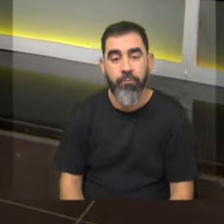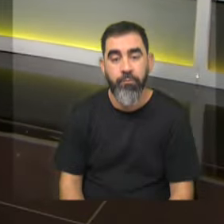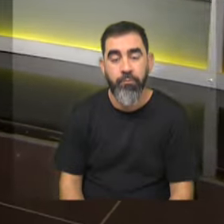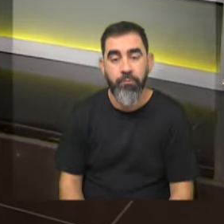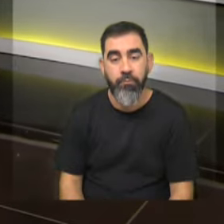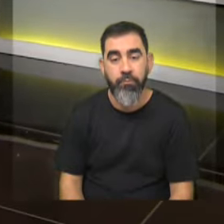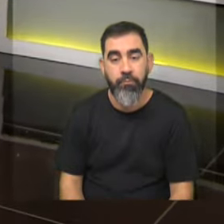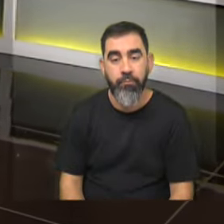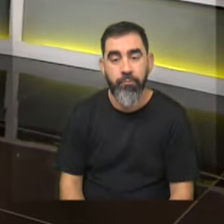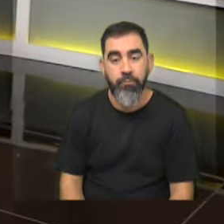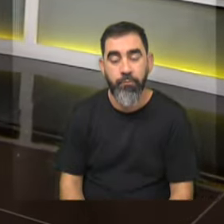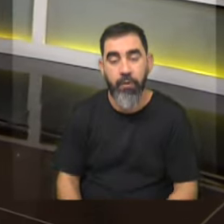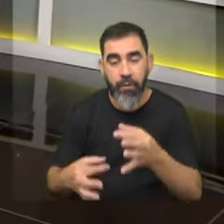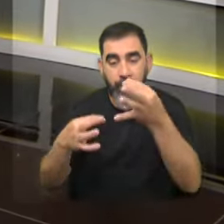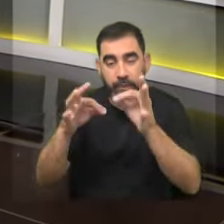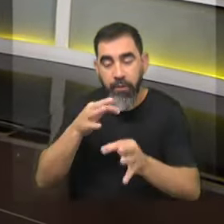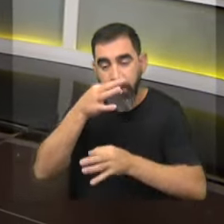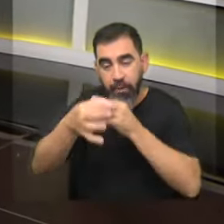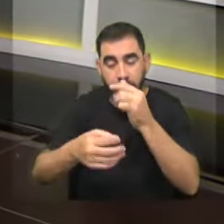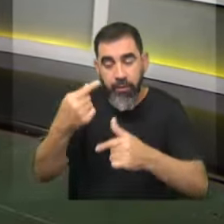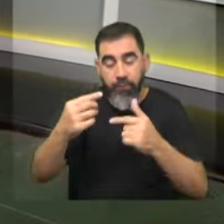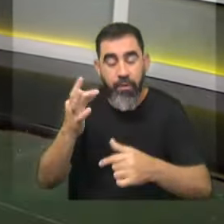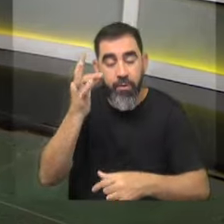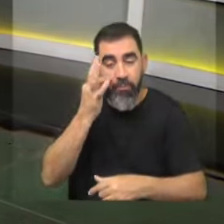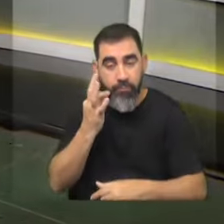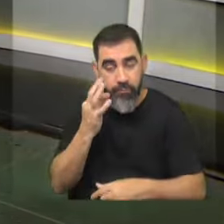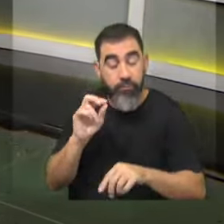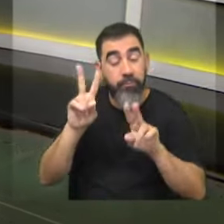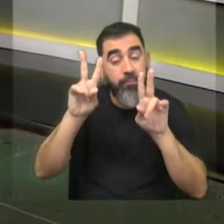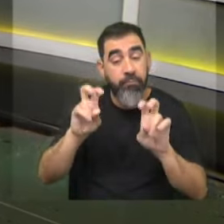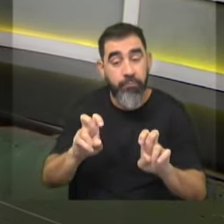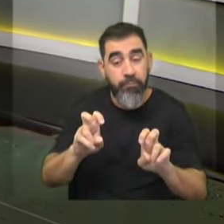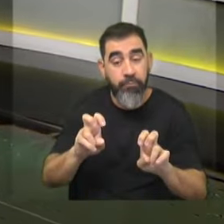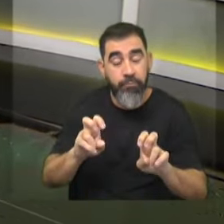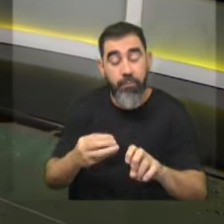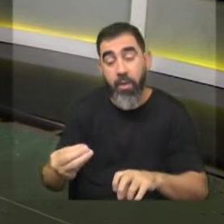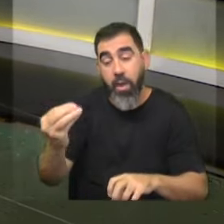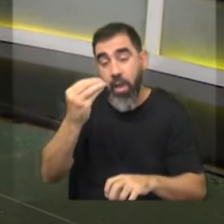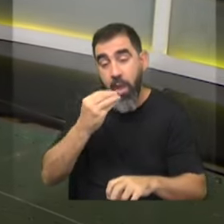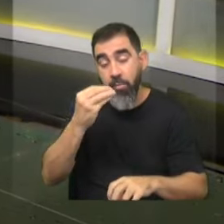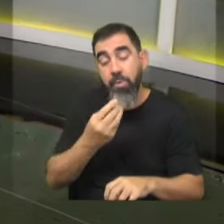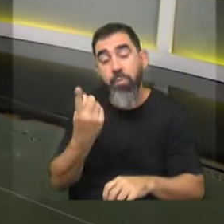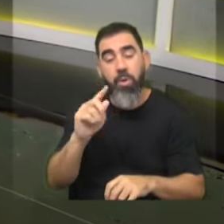Acá la descripción, los distintos tipos de acné y este tema que tiene que ver con lo nutricional, pero